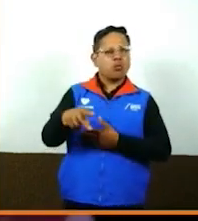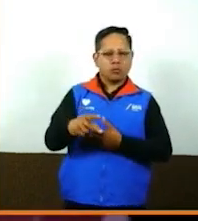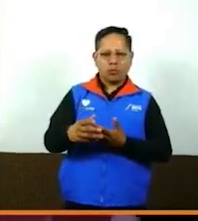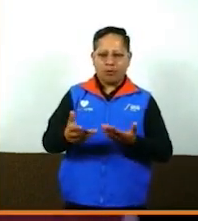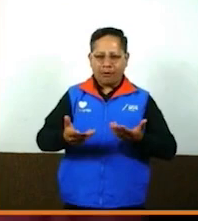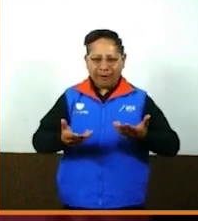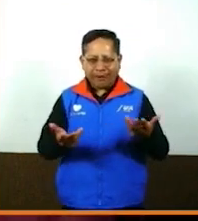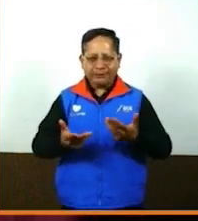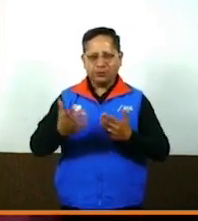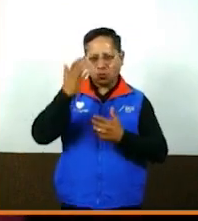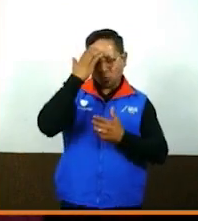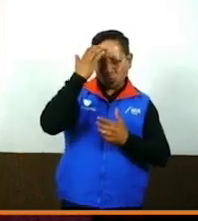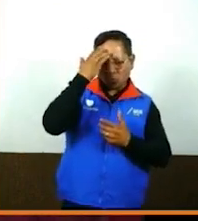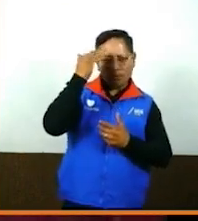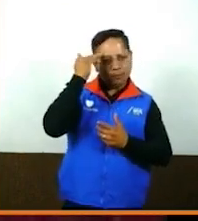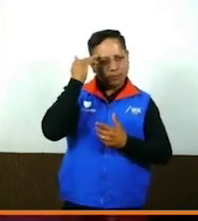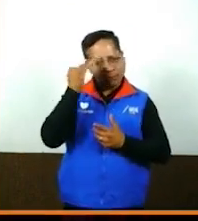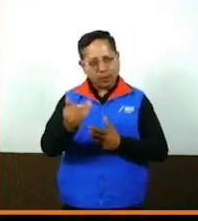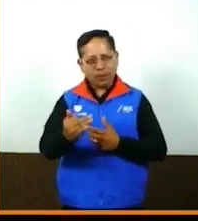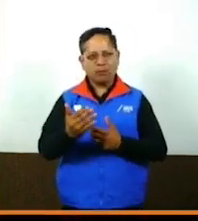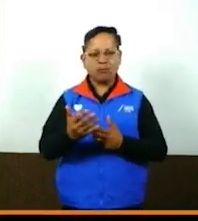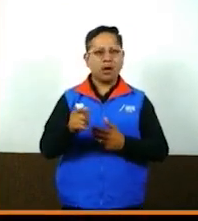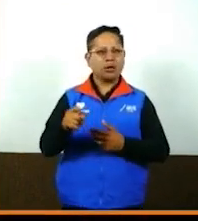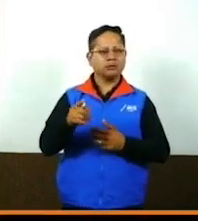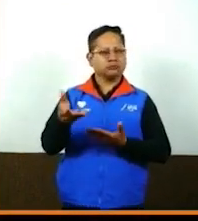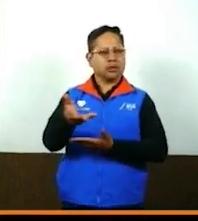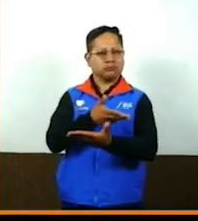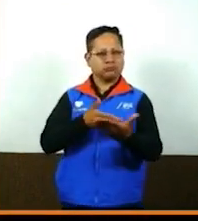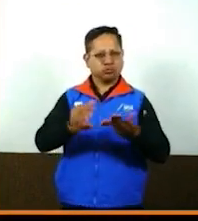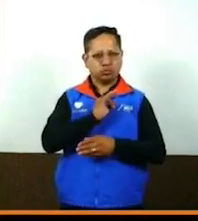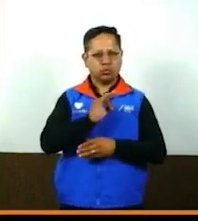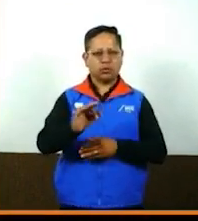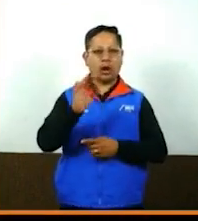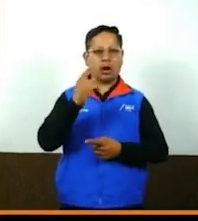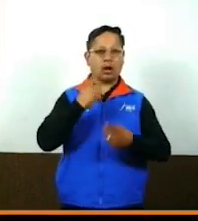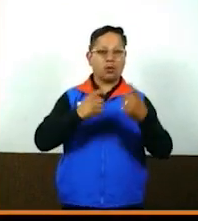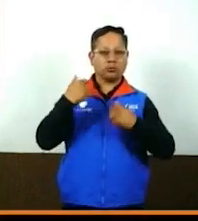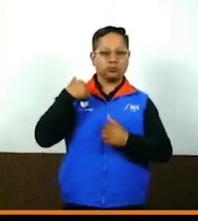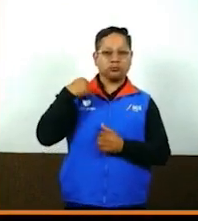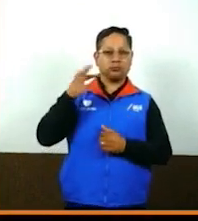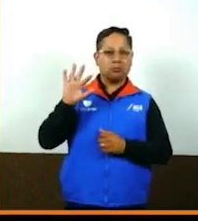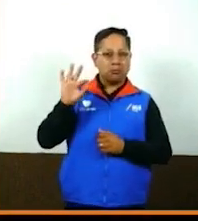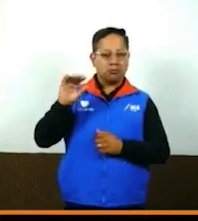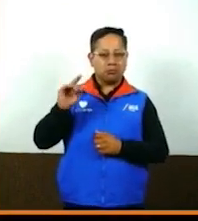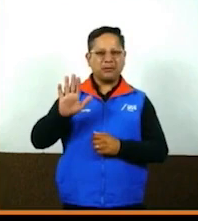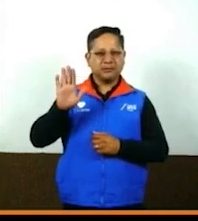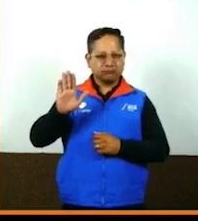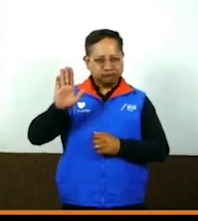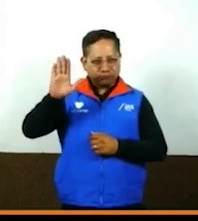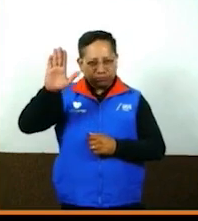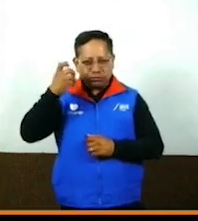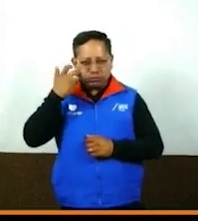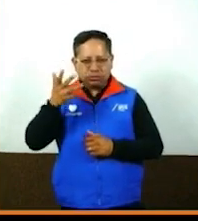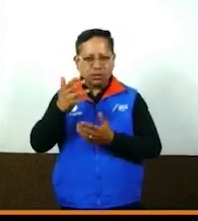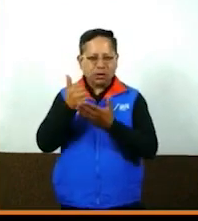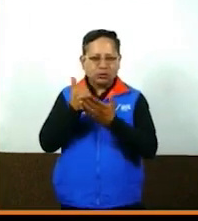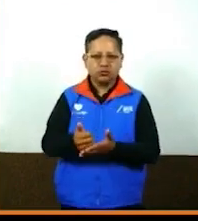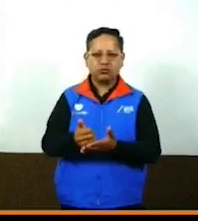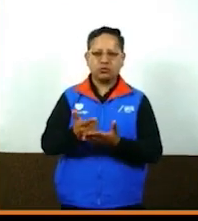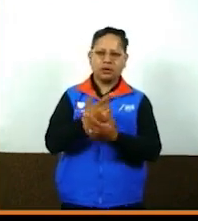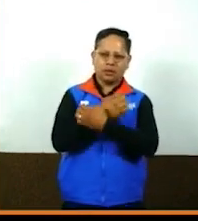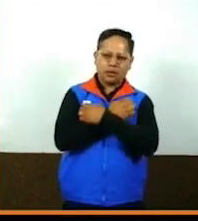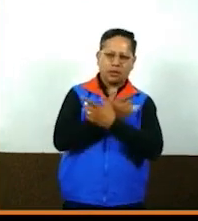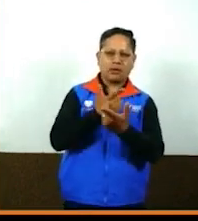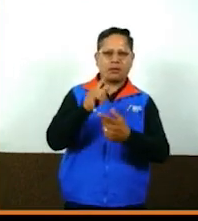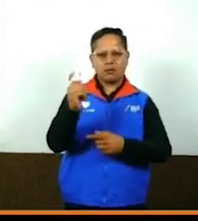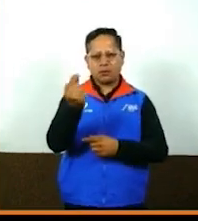su conocimiento en diferentes rubros. Hay voluntarios que hacen acciones culturales, que hacen acciones educativas, por